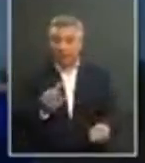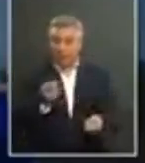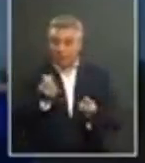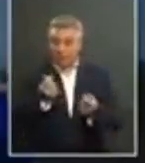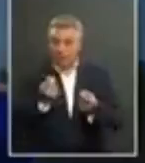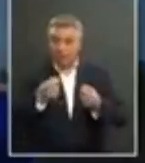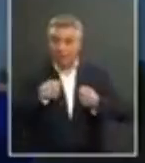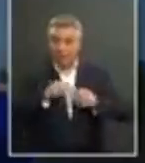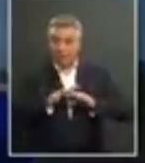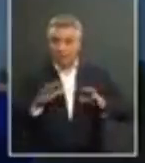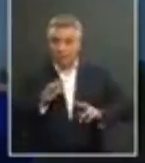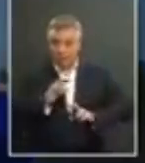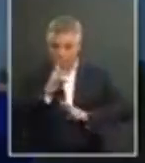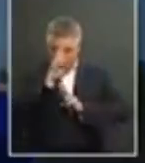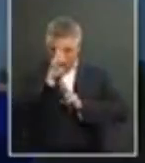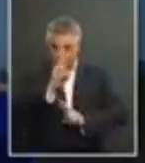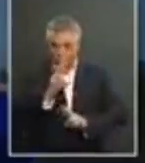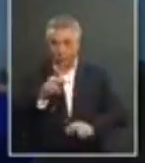nuestra honra.